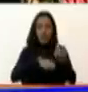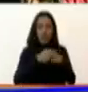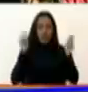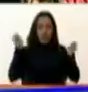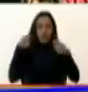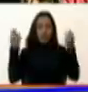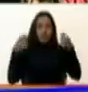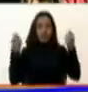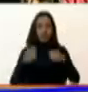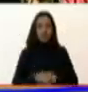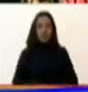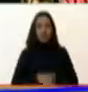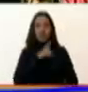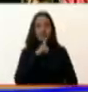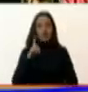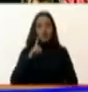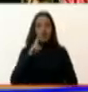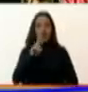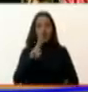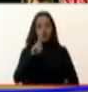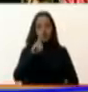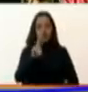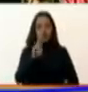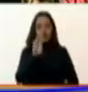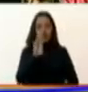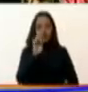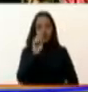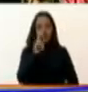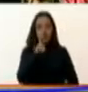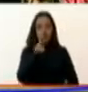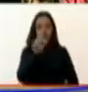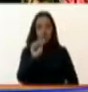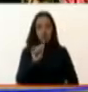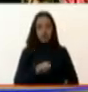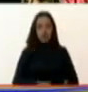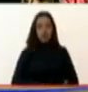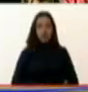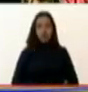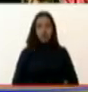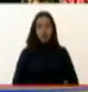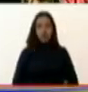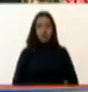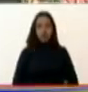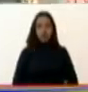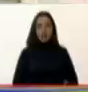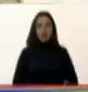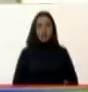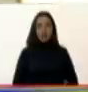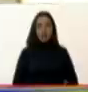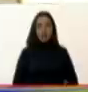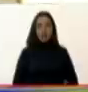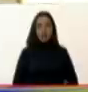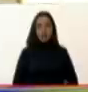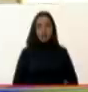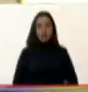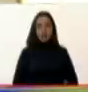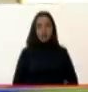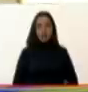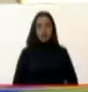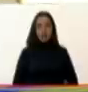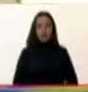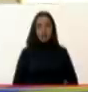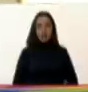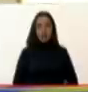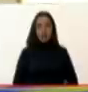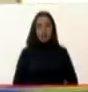llamaba Ruptura. Entonces ponían RUP y un guión así alrededor.